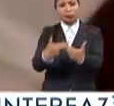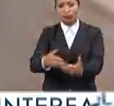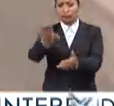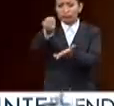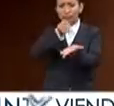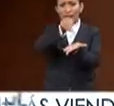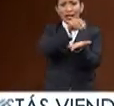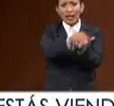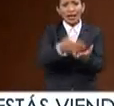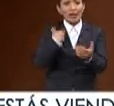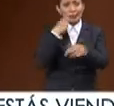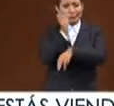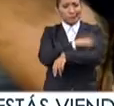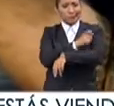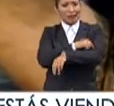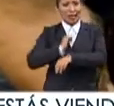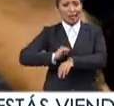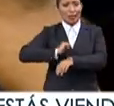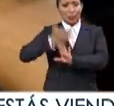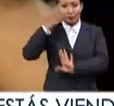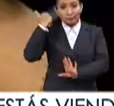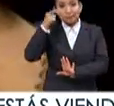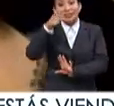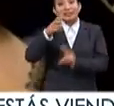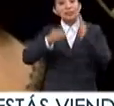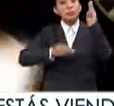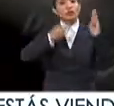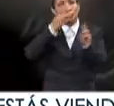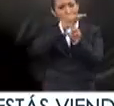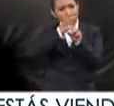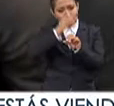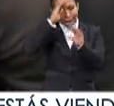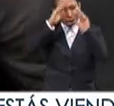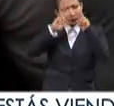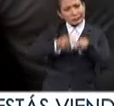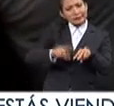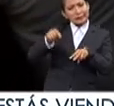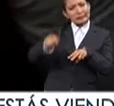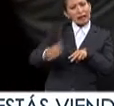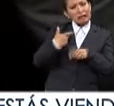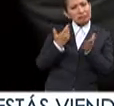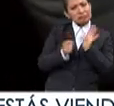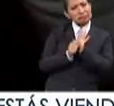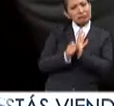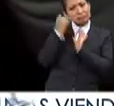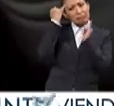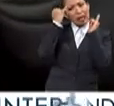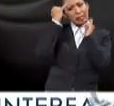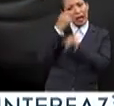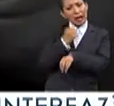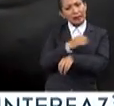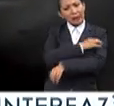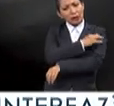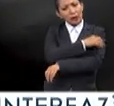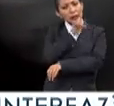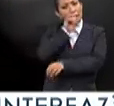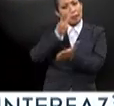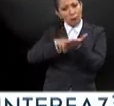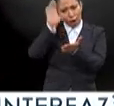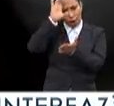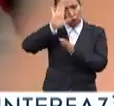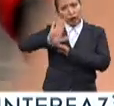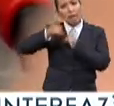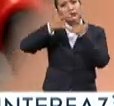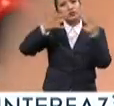recopilación de máquinas rudimentarias este museo invita a reflexionar sobre los estigmas del tatuaje al igual que el valor cultural